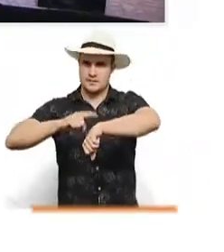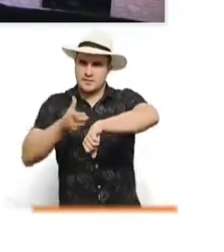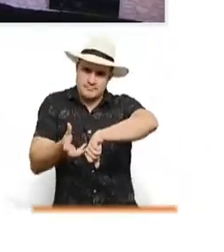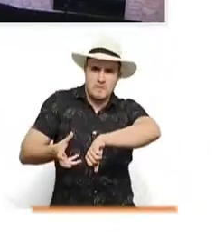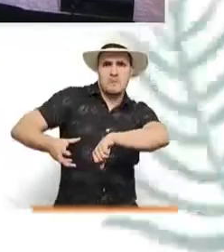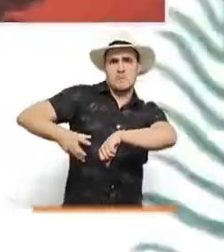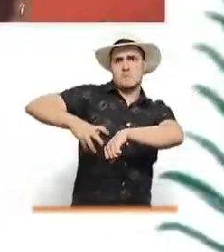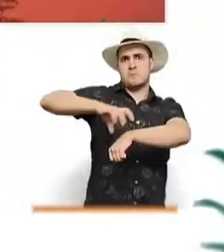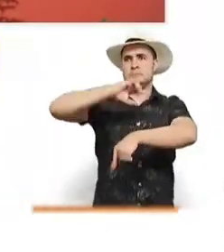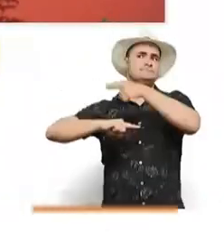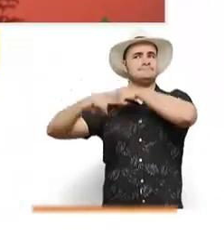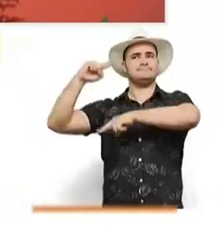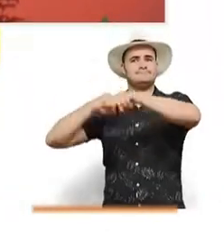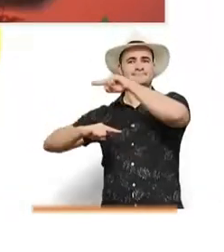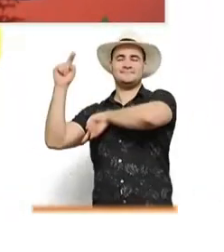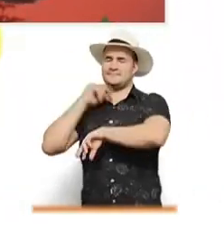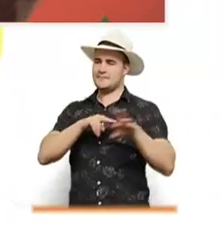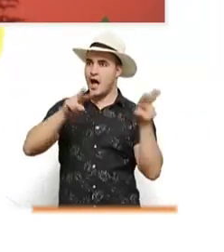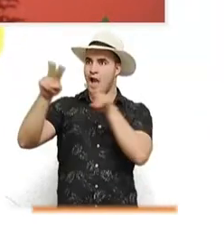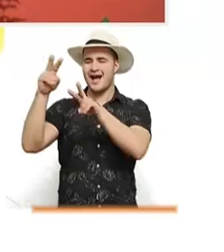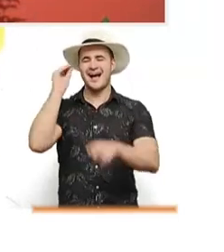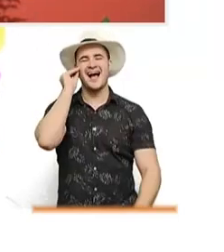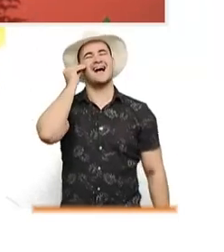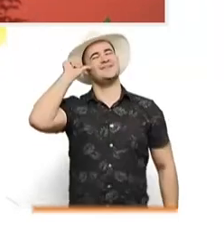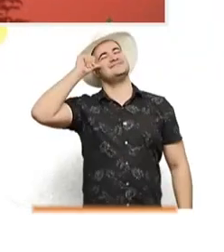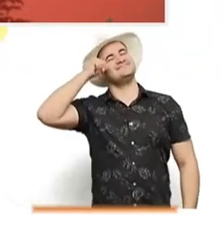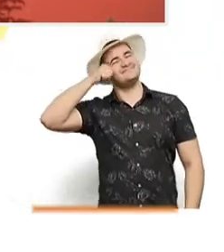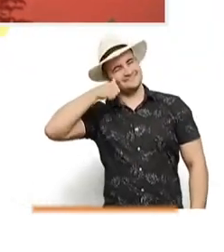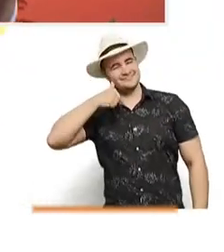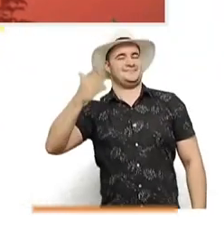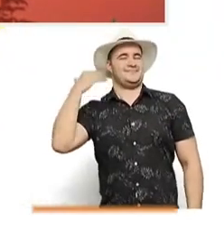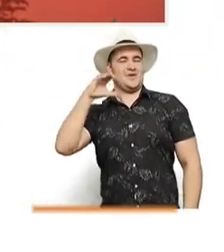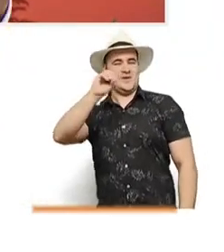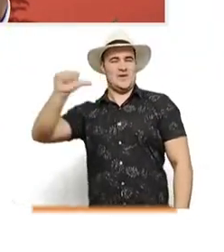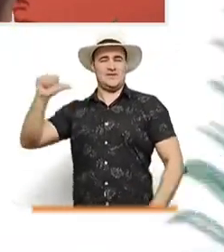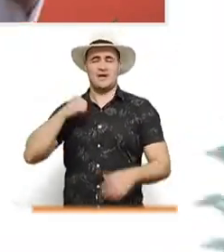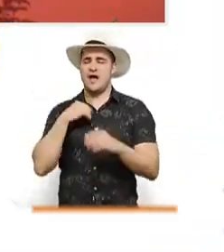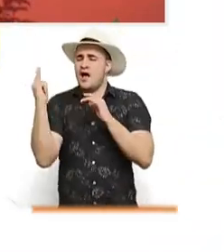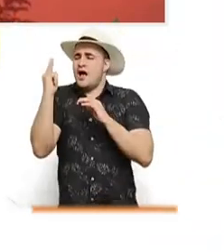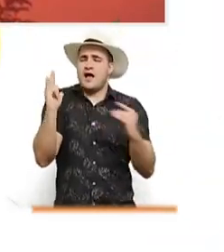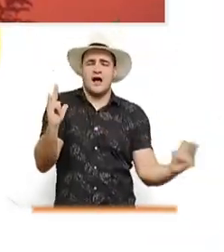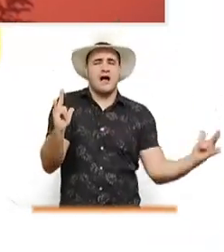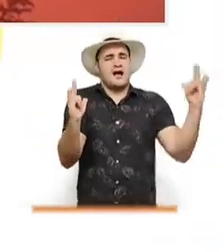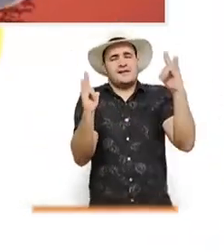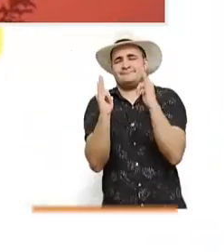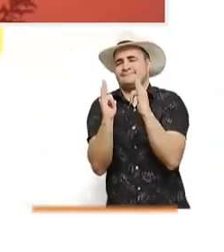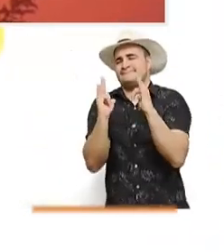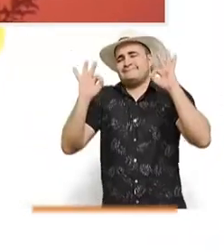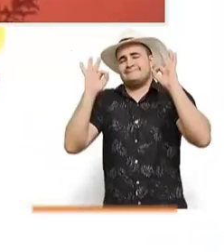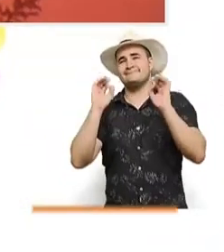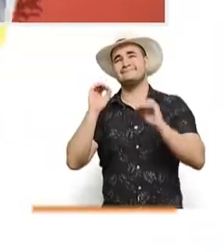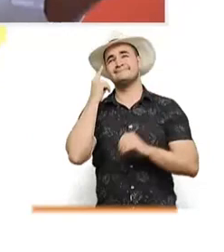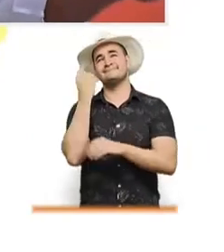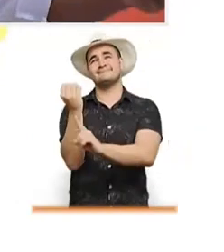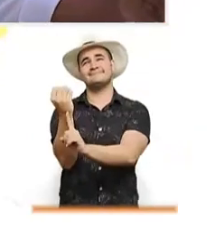tiempo, ese es mi abuelo y mi abuela. Cuando se decían te amo bajo la luz